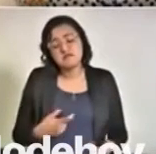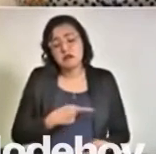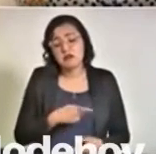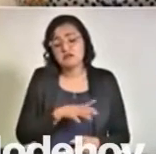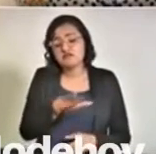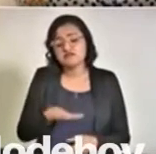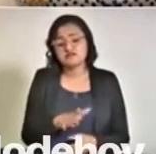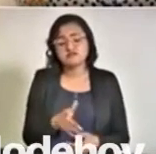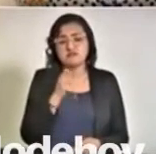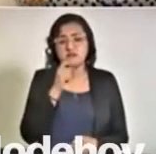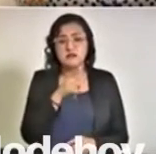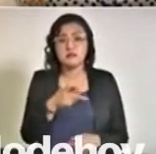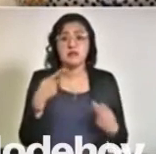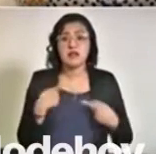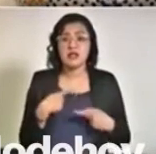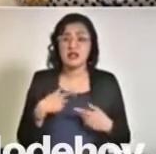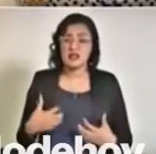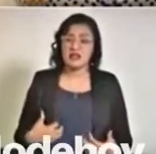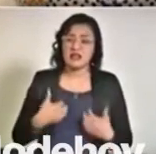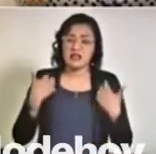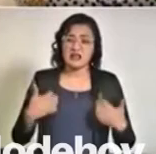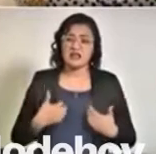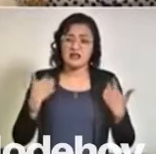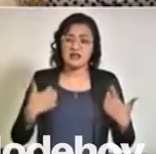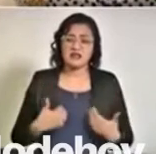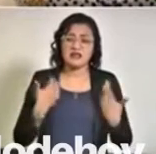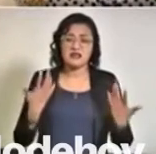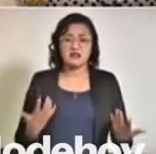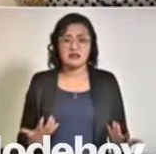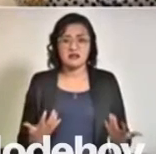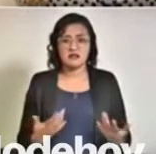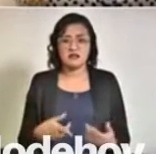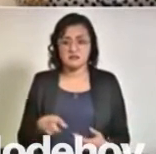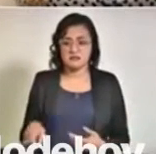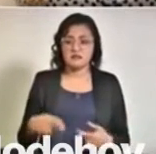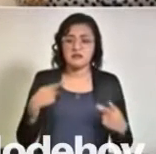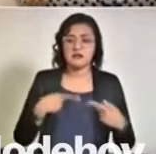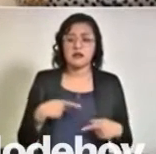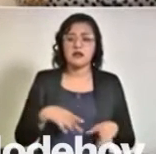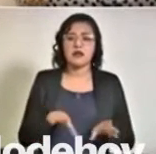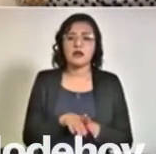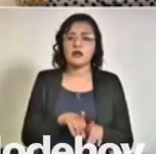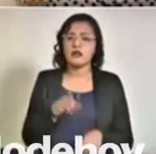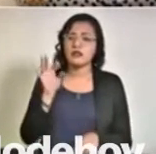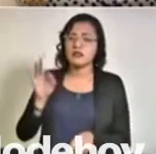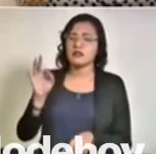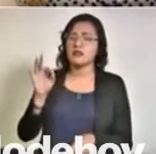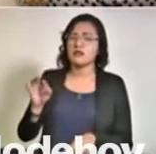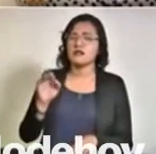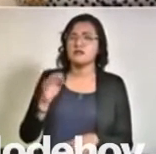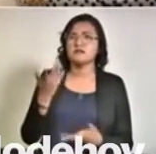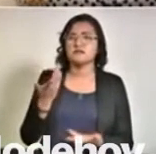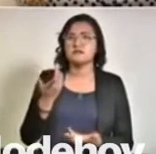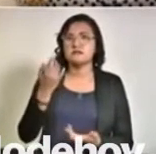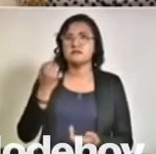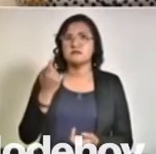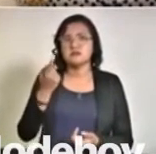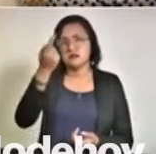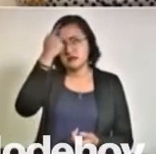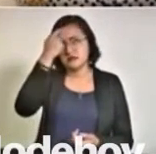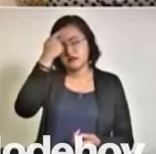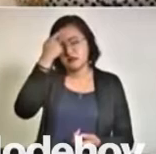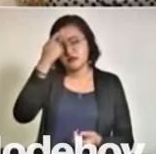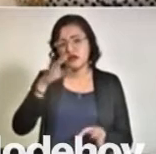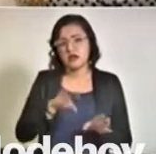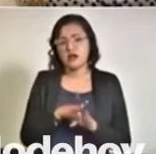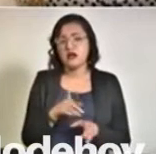esa gente que viene a gritar es gente que es manipulada y que es manipulada por